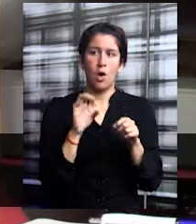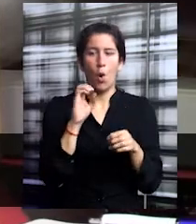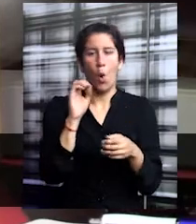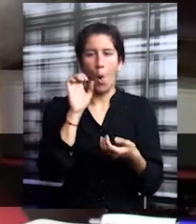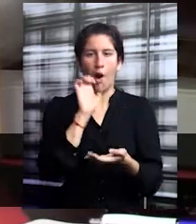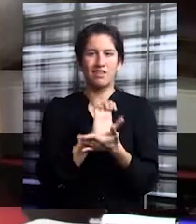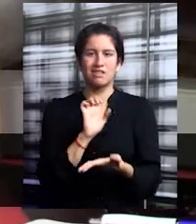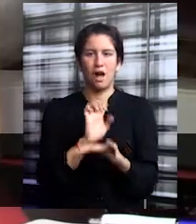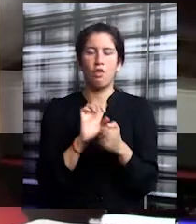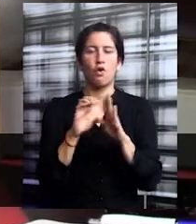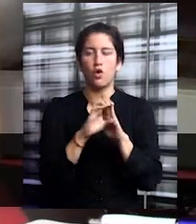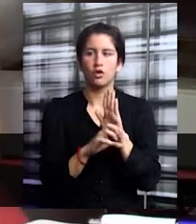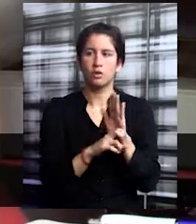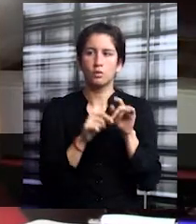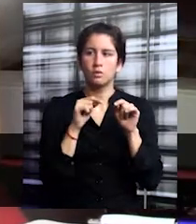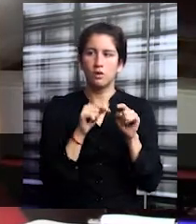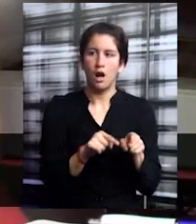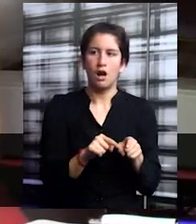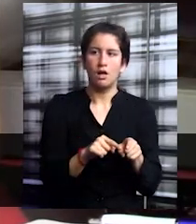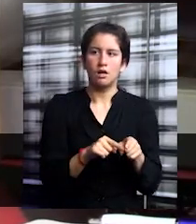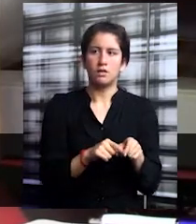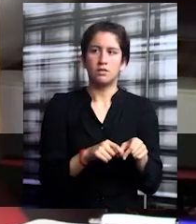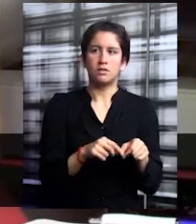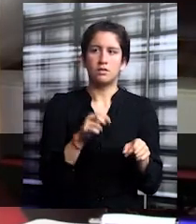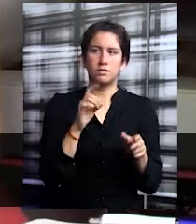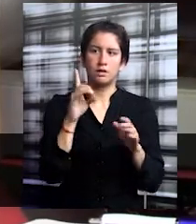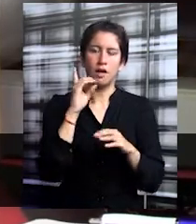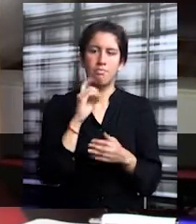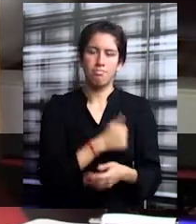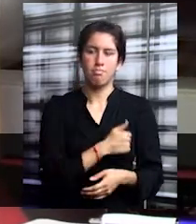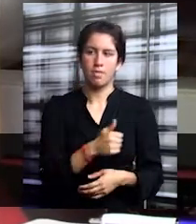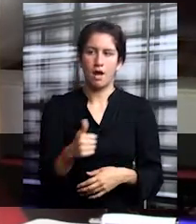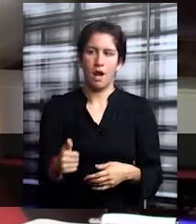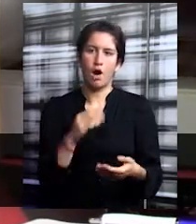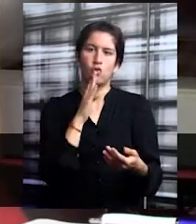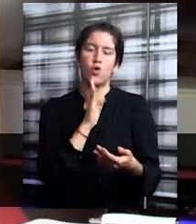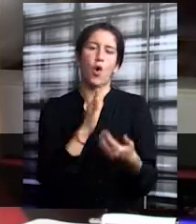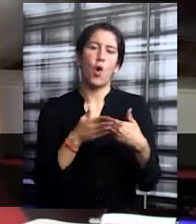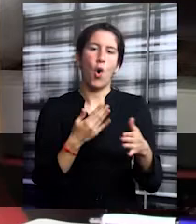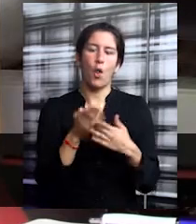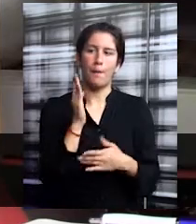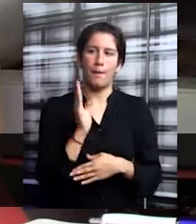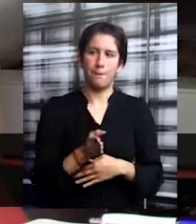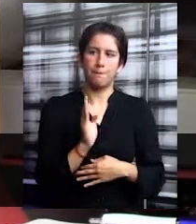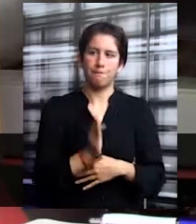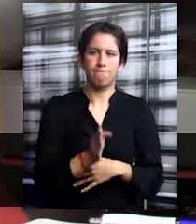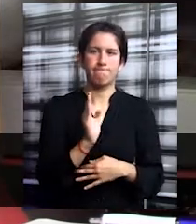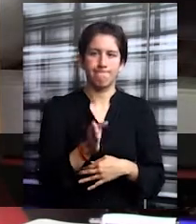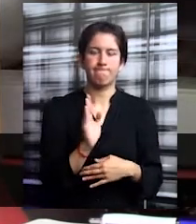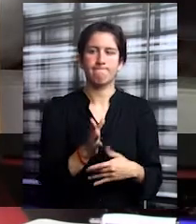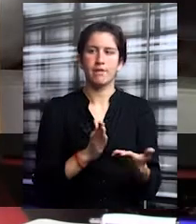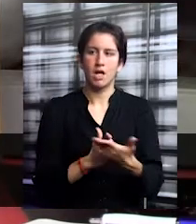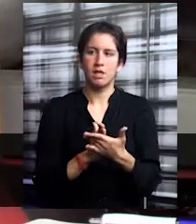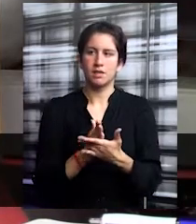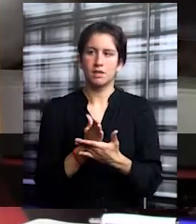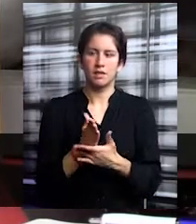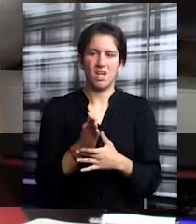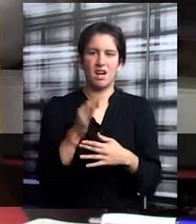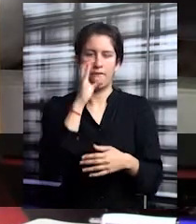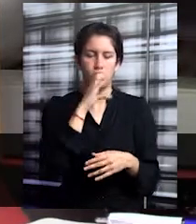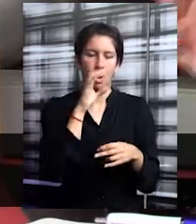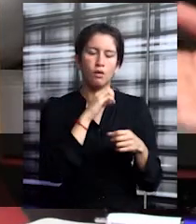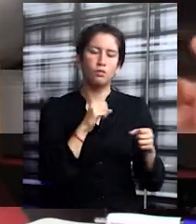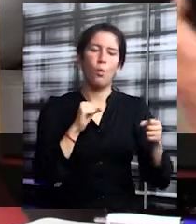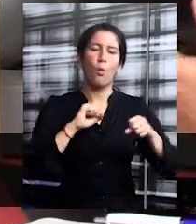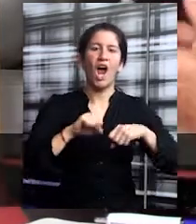un delegado presidencial que es el intendente, y donde todavía se sigue teniendo soluciones como si fuera simplemente una crisis hídrica,